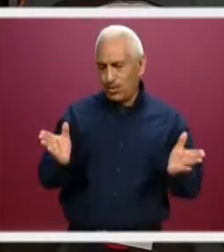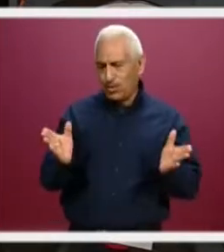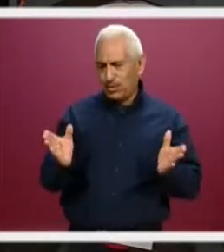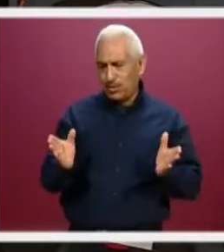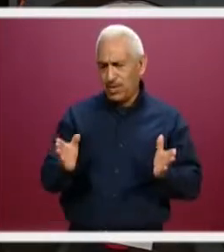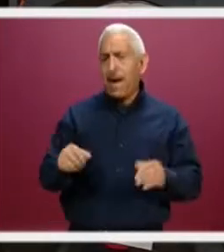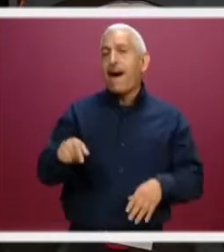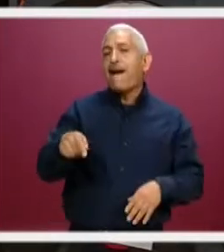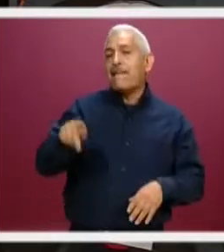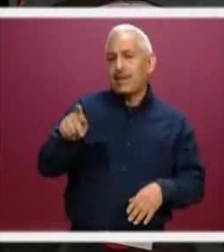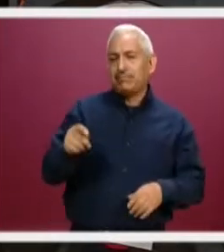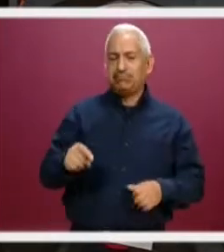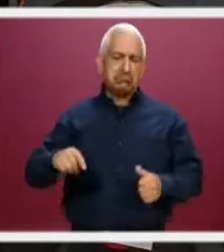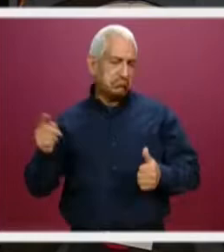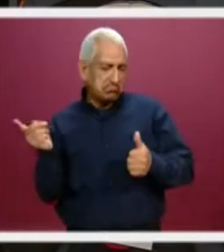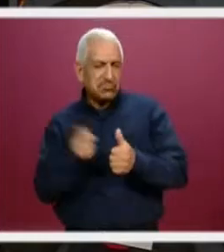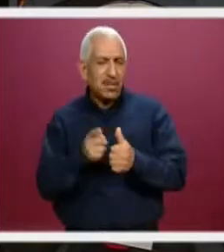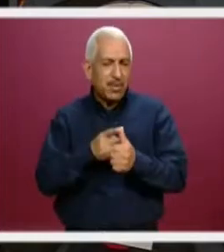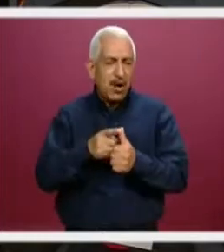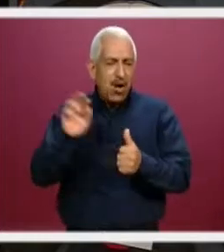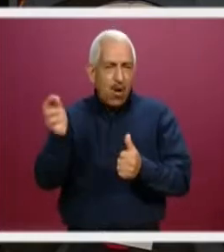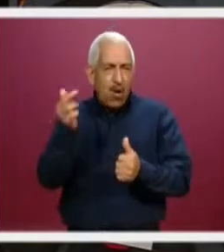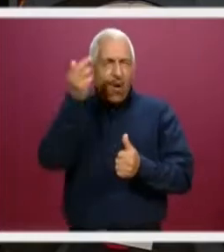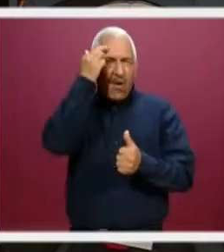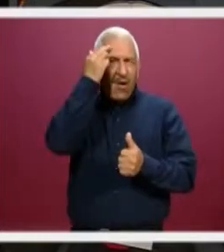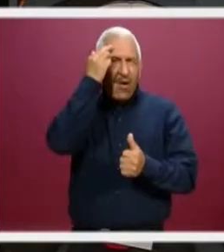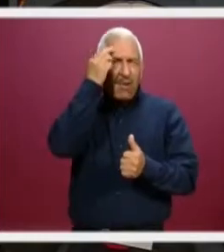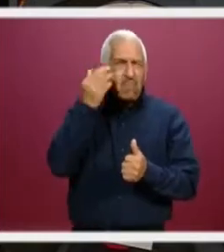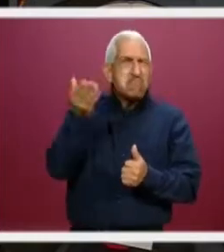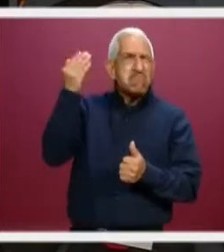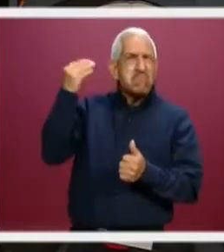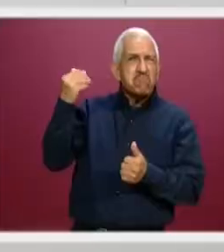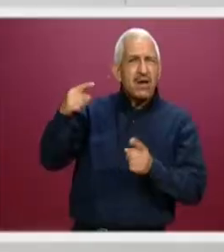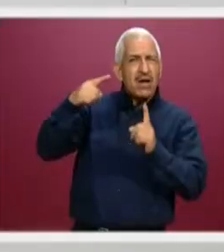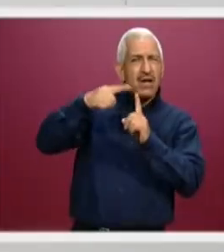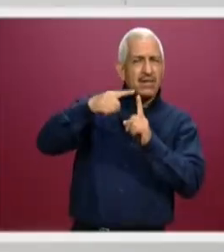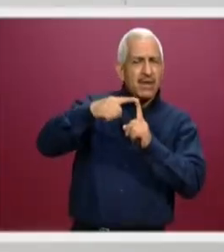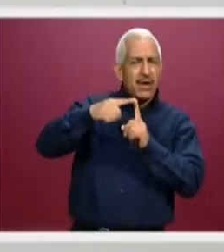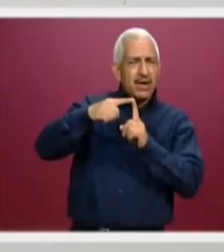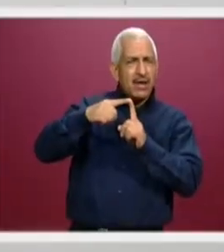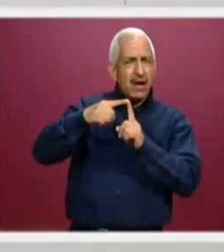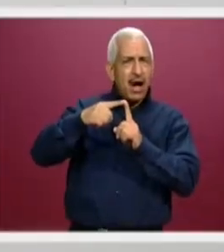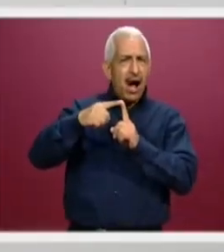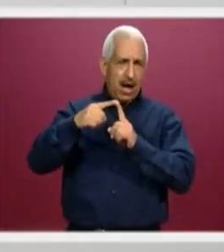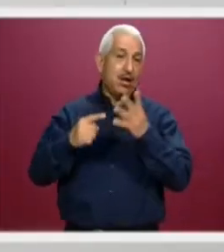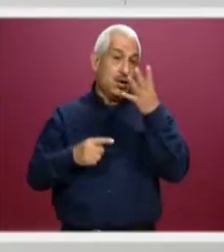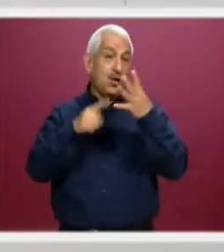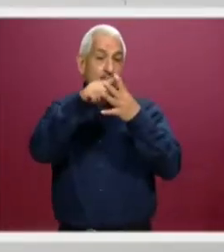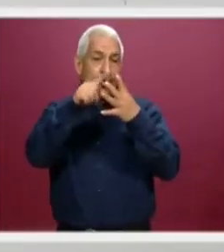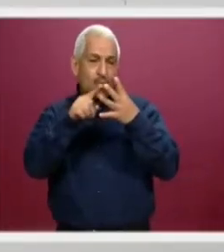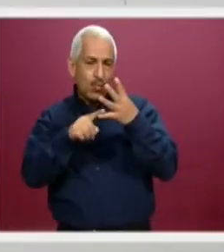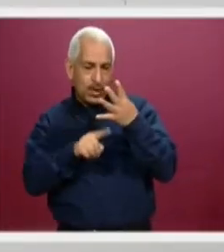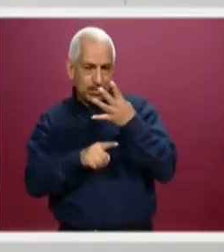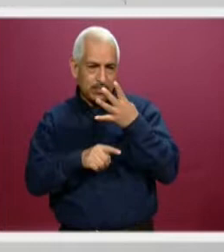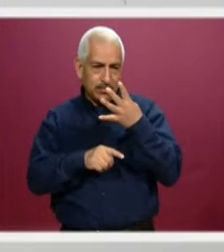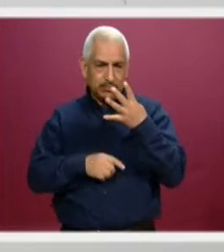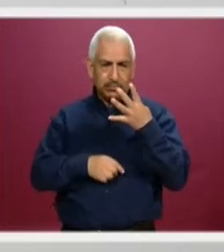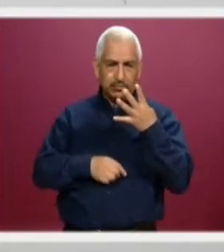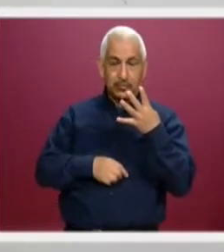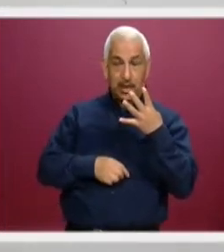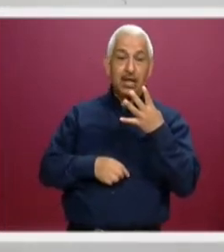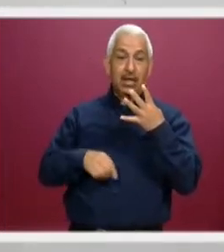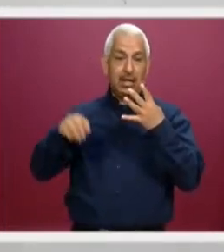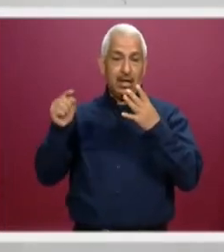recordar cuáles son las partes de la división aquí podemos ver que tenemos cuatro partes que son muy importantes el